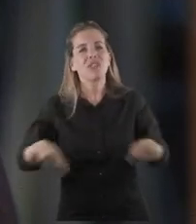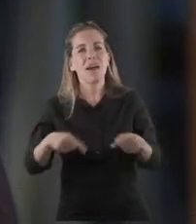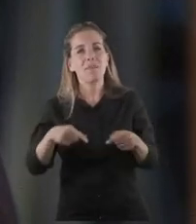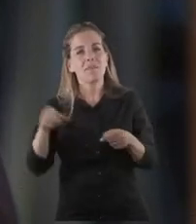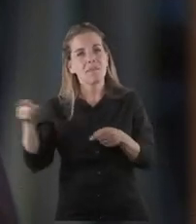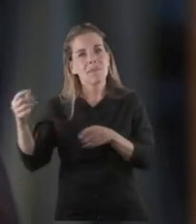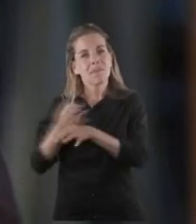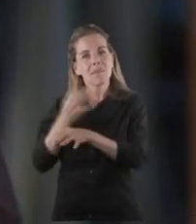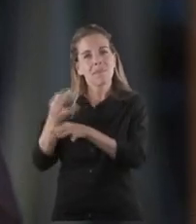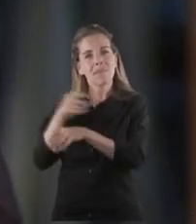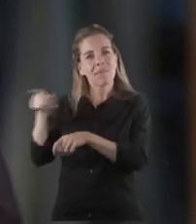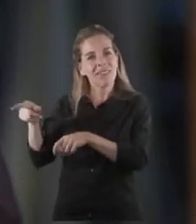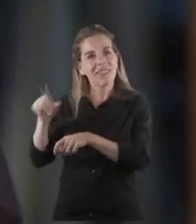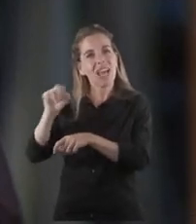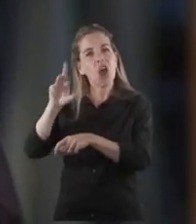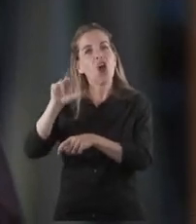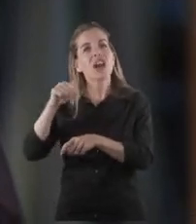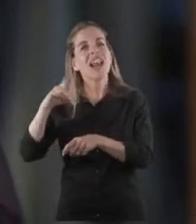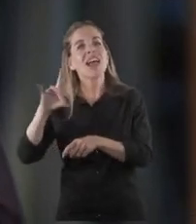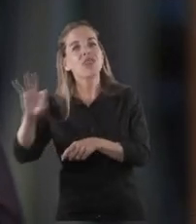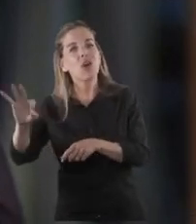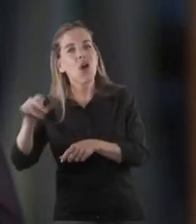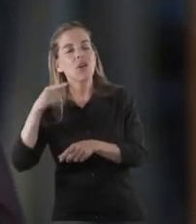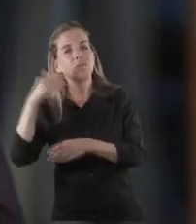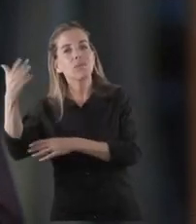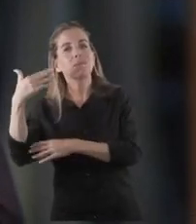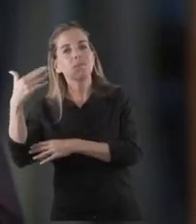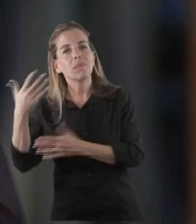Recién usted decía,